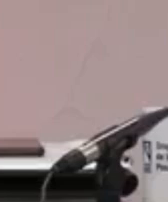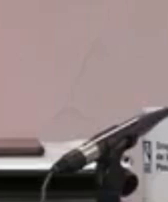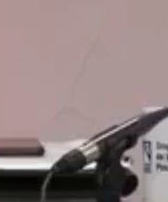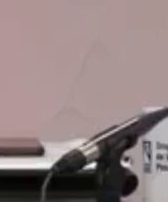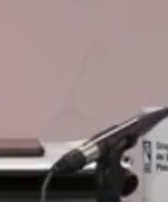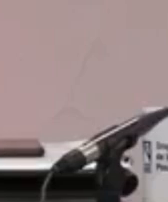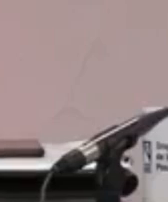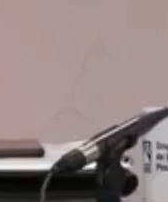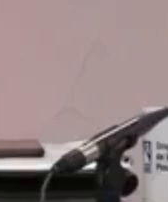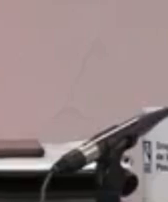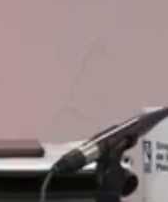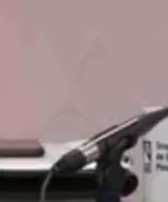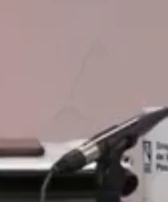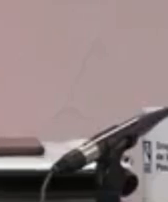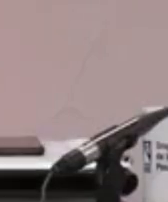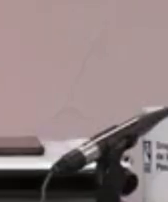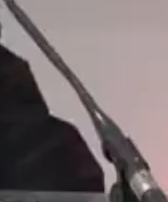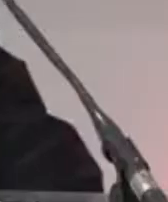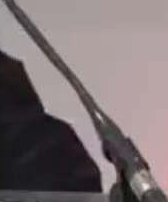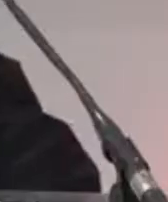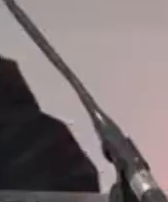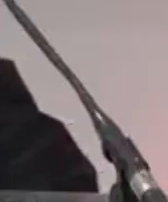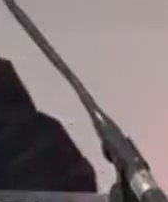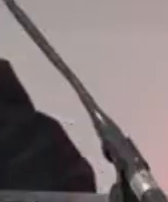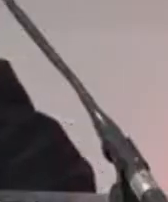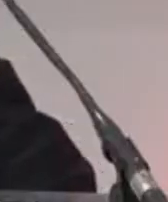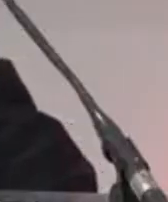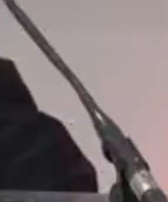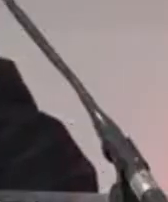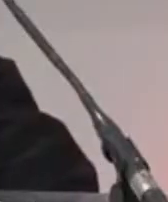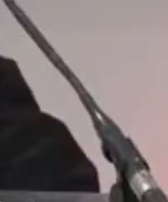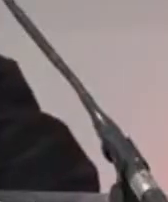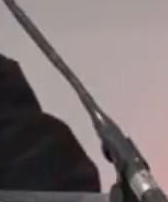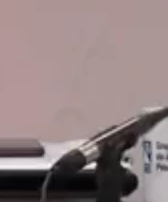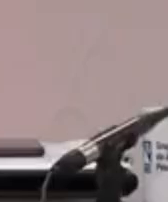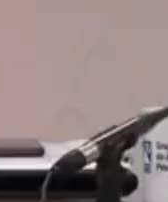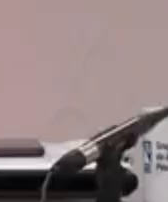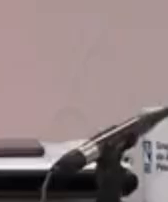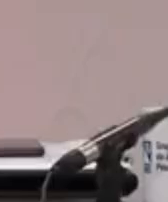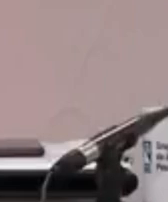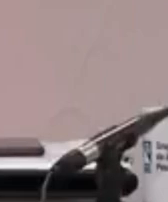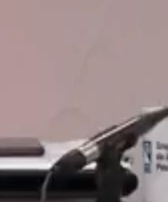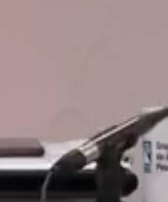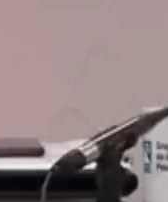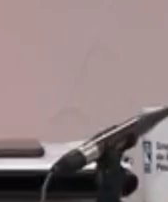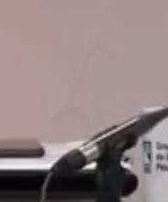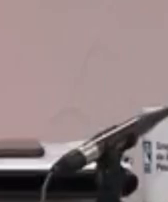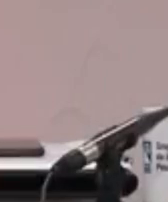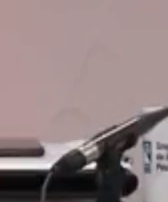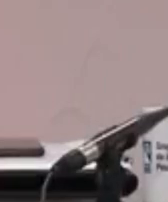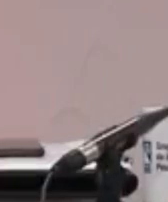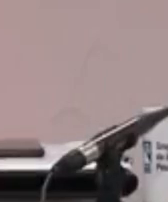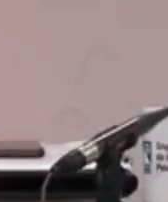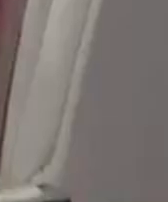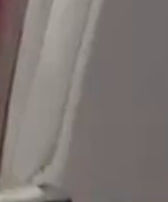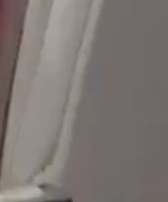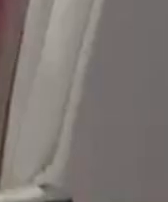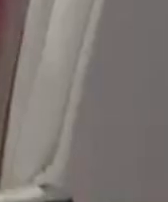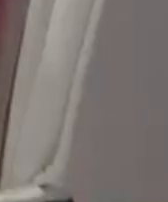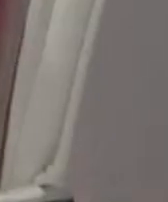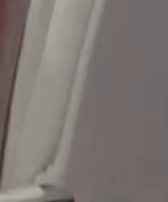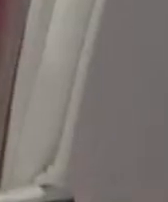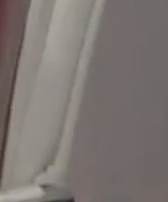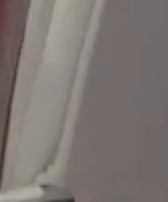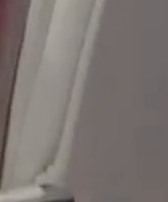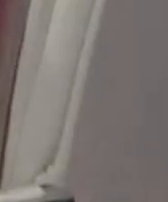también el máster en ciencias Jorge Arias Bringues, vicepresidente primero del grupo empresarial, la directora técnica de este grupo, la